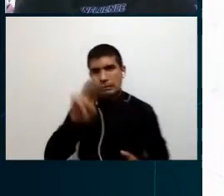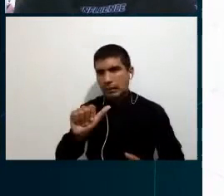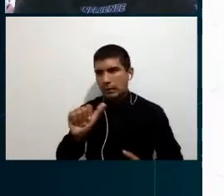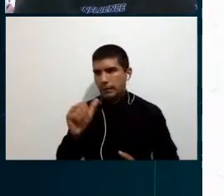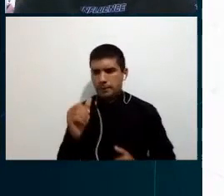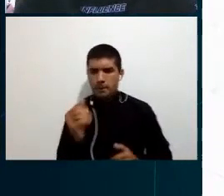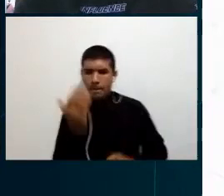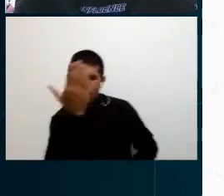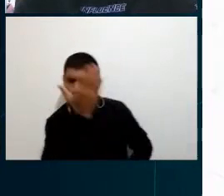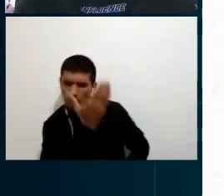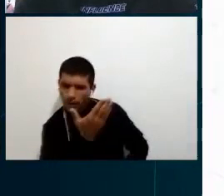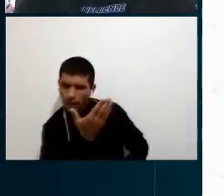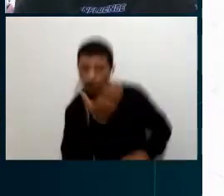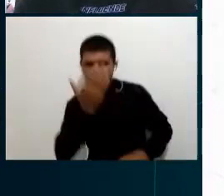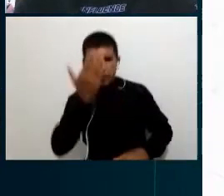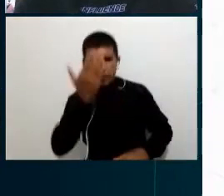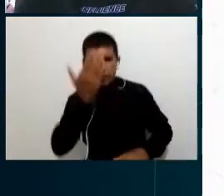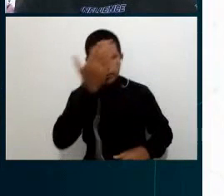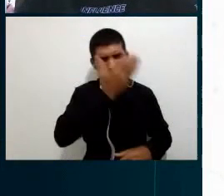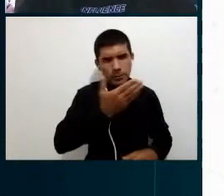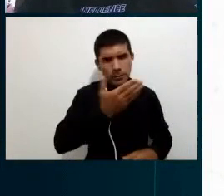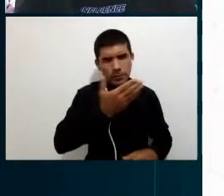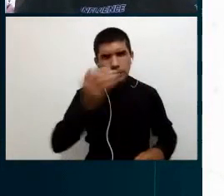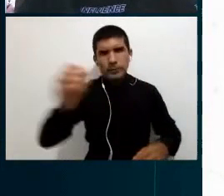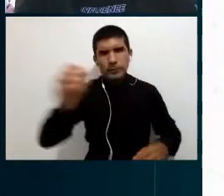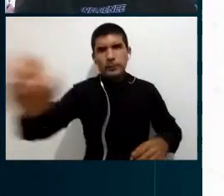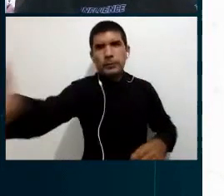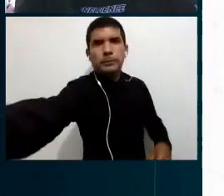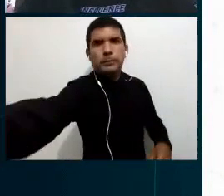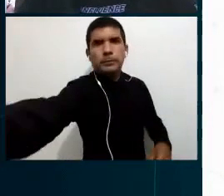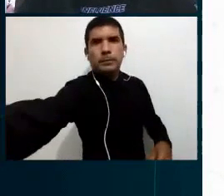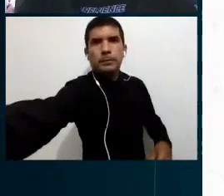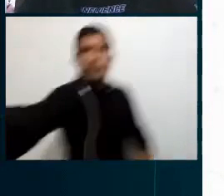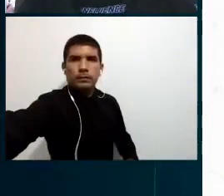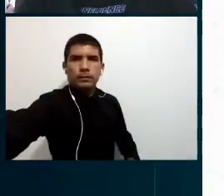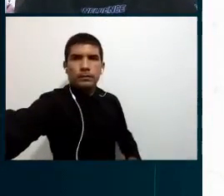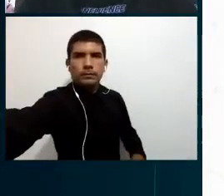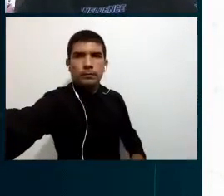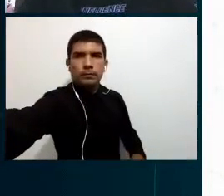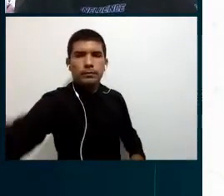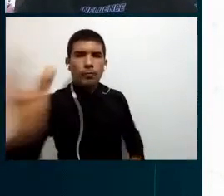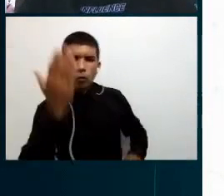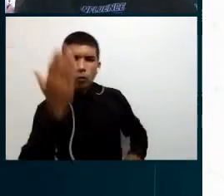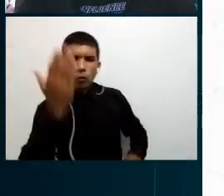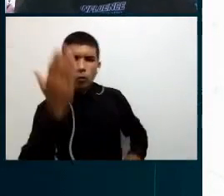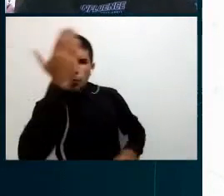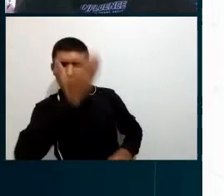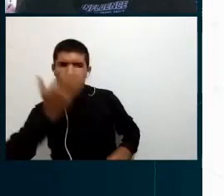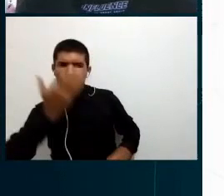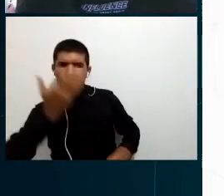ver las capacidades del compuesto del gas y cómo se está comportando.